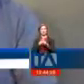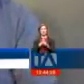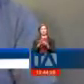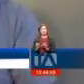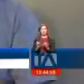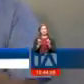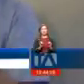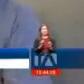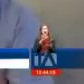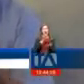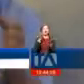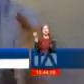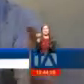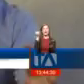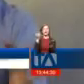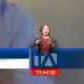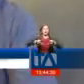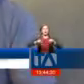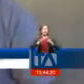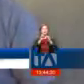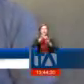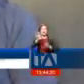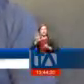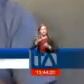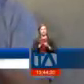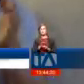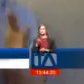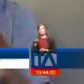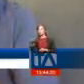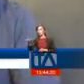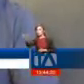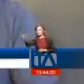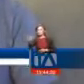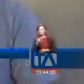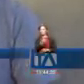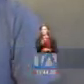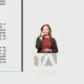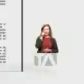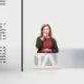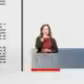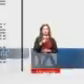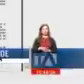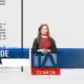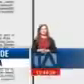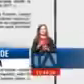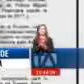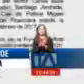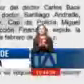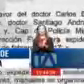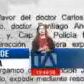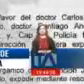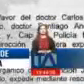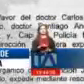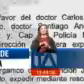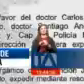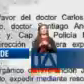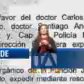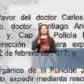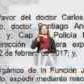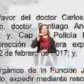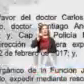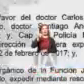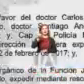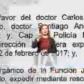la República, fueron movilizados a la Fiscalía General del Estado. Uno de los miembros de ese equipo fue Santiago